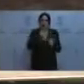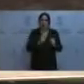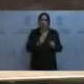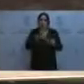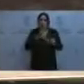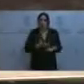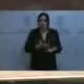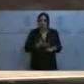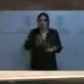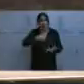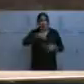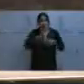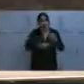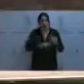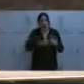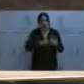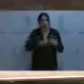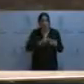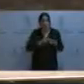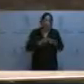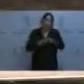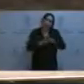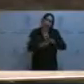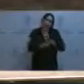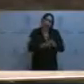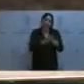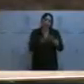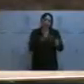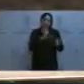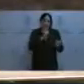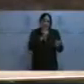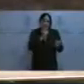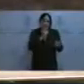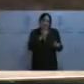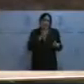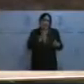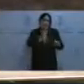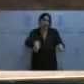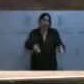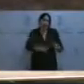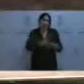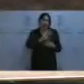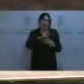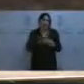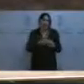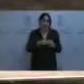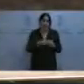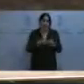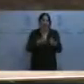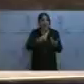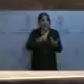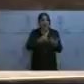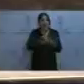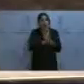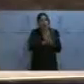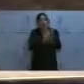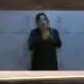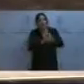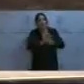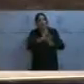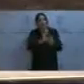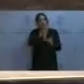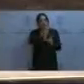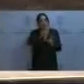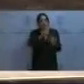Lo hemos hecho, además, a pesar de las dificultades derivadas de la aplicación de la reforma, que introdujo cambios muy importantes en el modelo